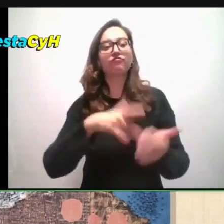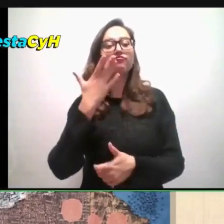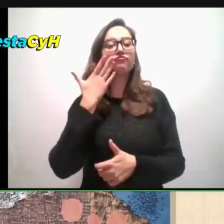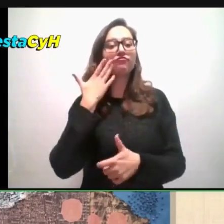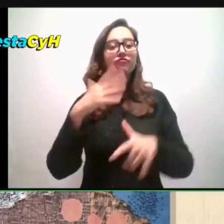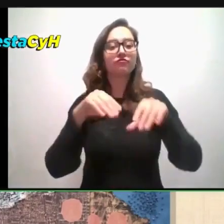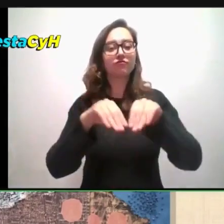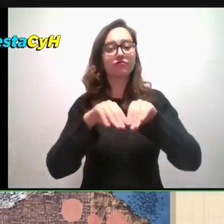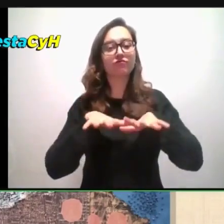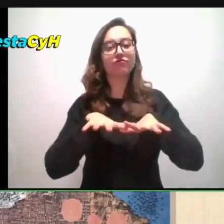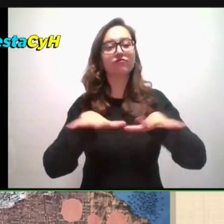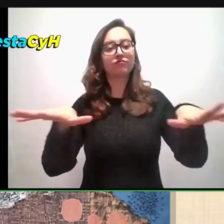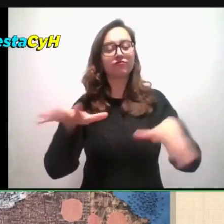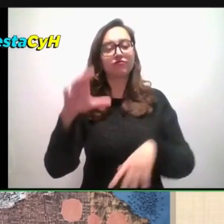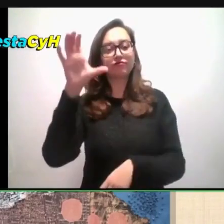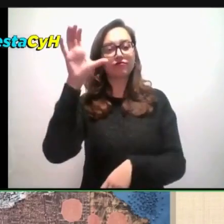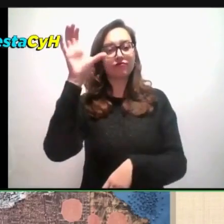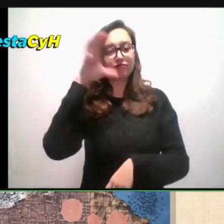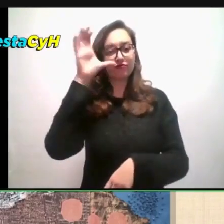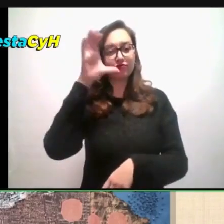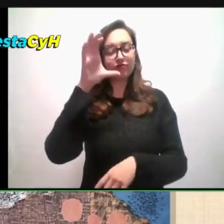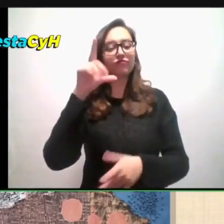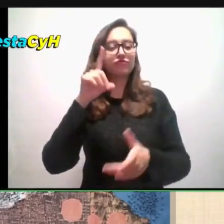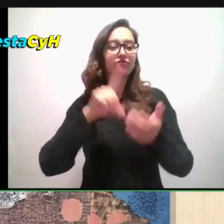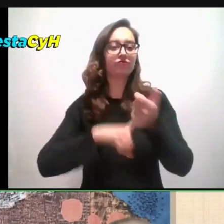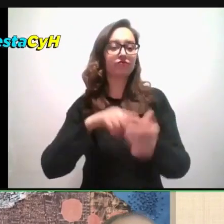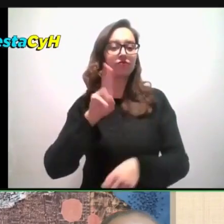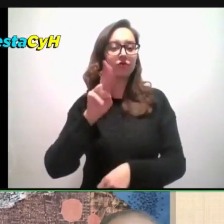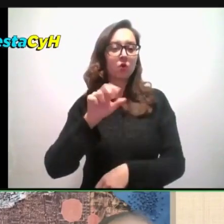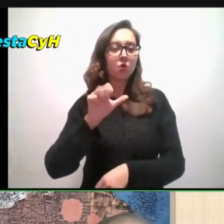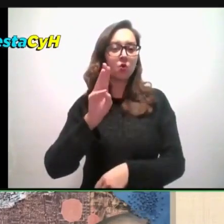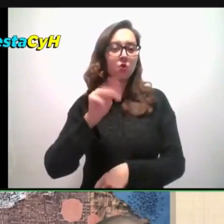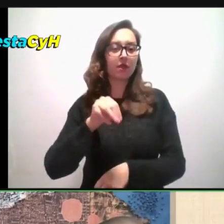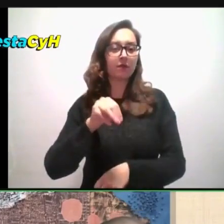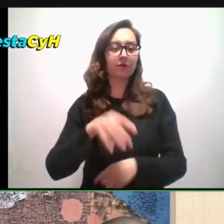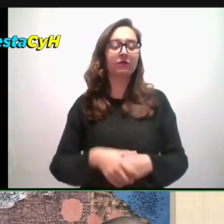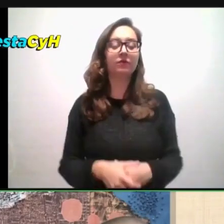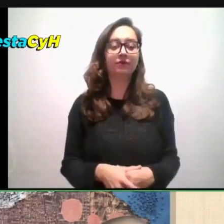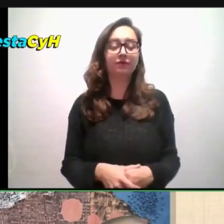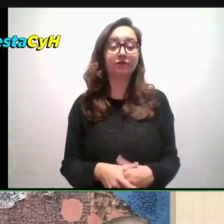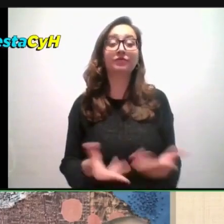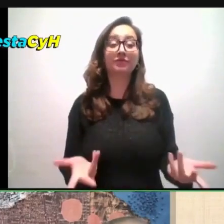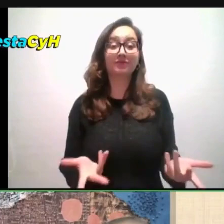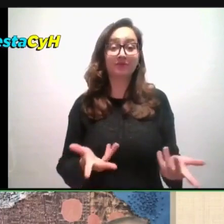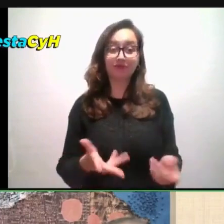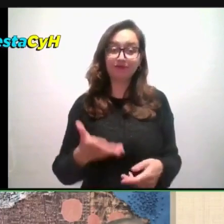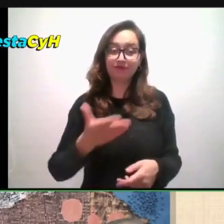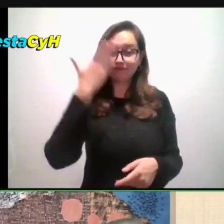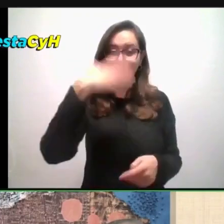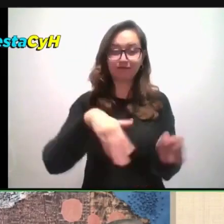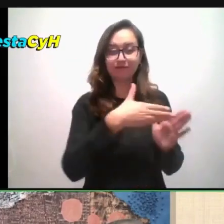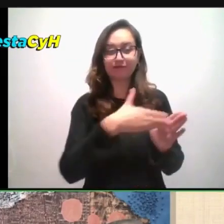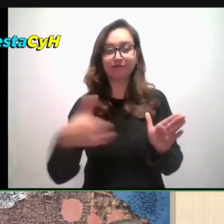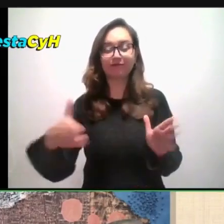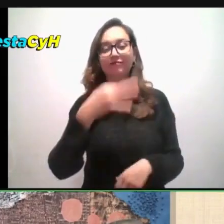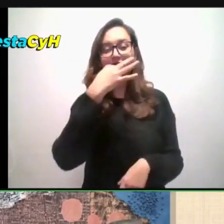General de Divulgación de la Ciencia de la UNAM. En medio de esta fiesta, de esta gran celebración, la Fiesta de las